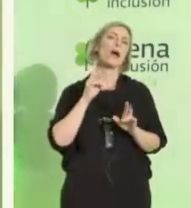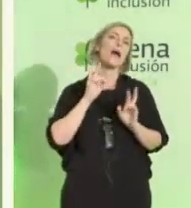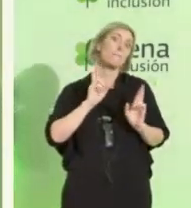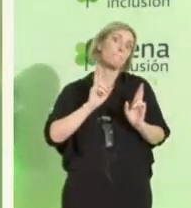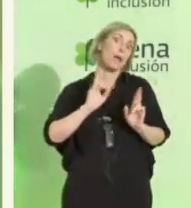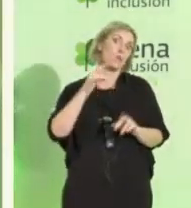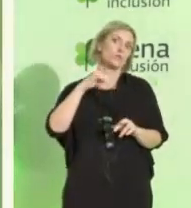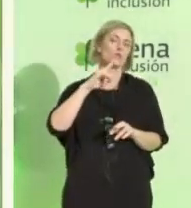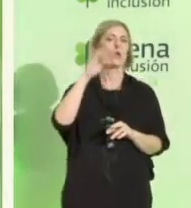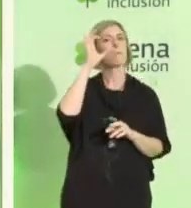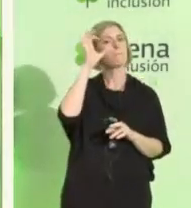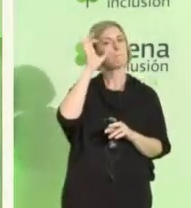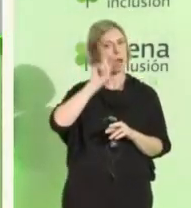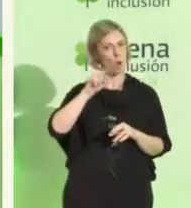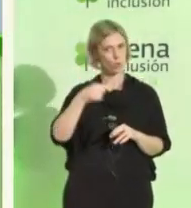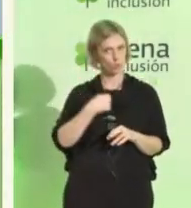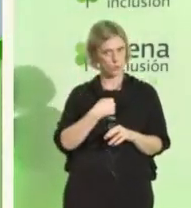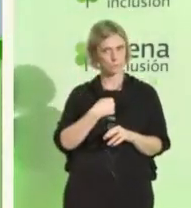ustedes